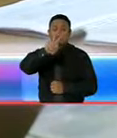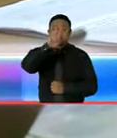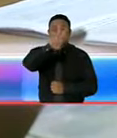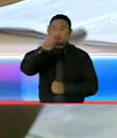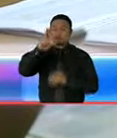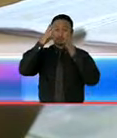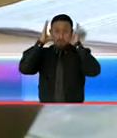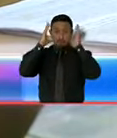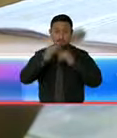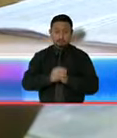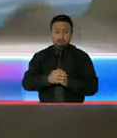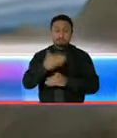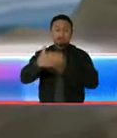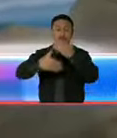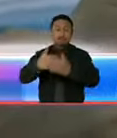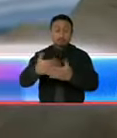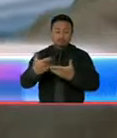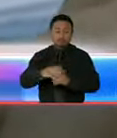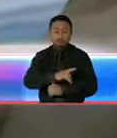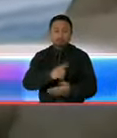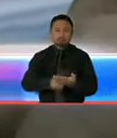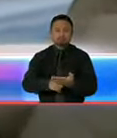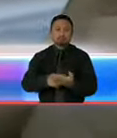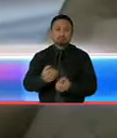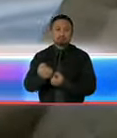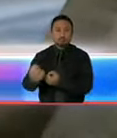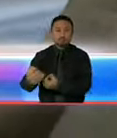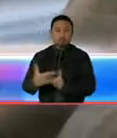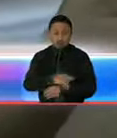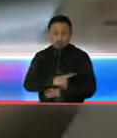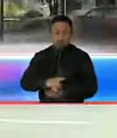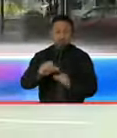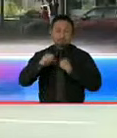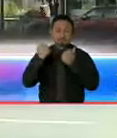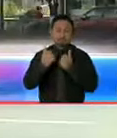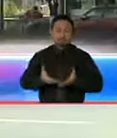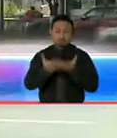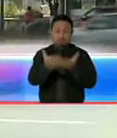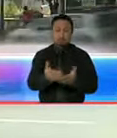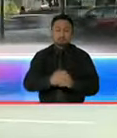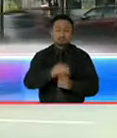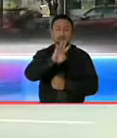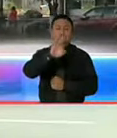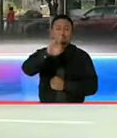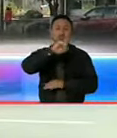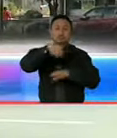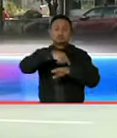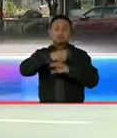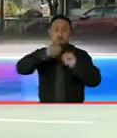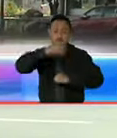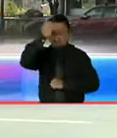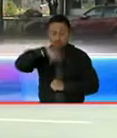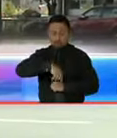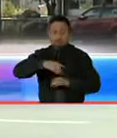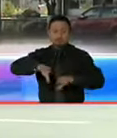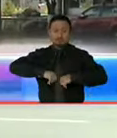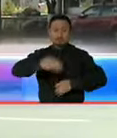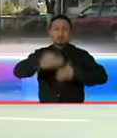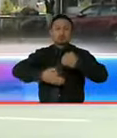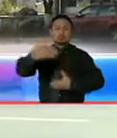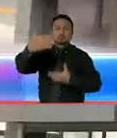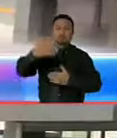diciembre. Posteriormente deberá preparar el informe para el pleno del organismo, que tendrá 48 horas para decidir si da paso o no